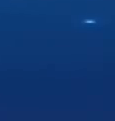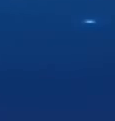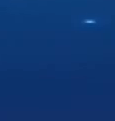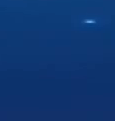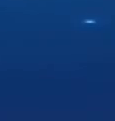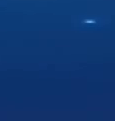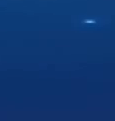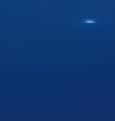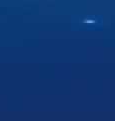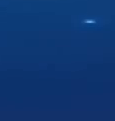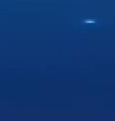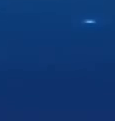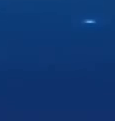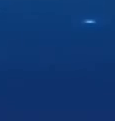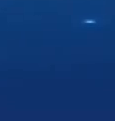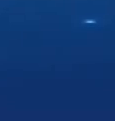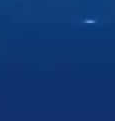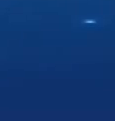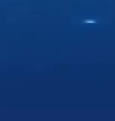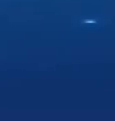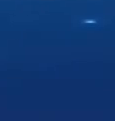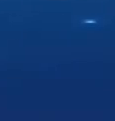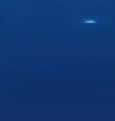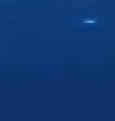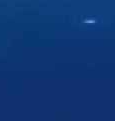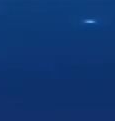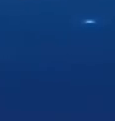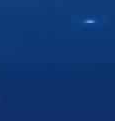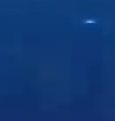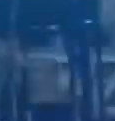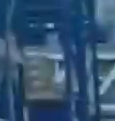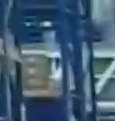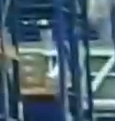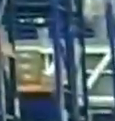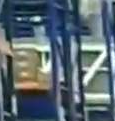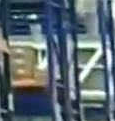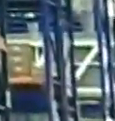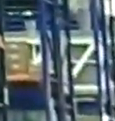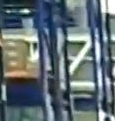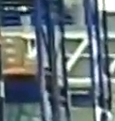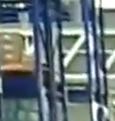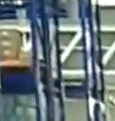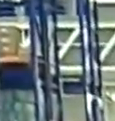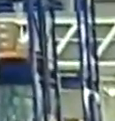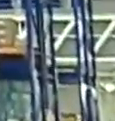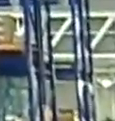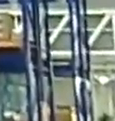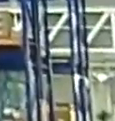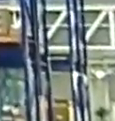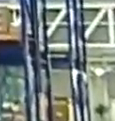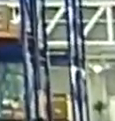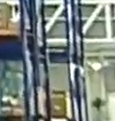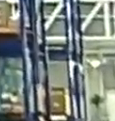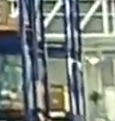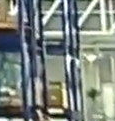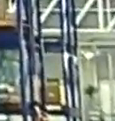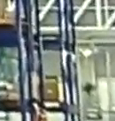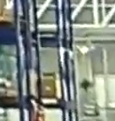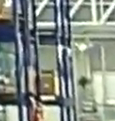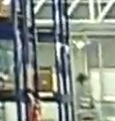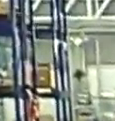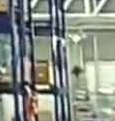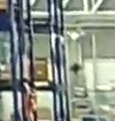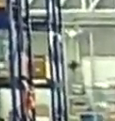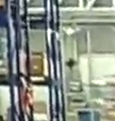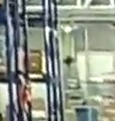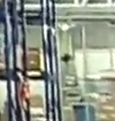años en el mercado, encargado de la distribución farmacéutica, como puede observar. De aquí distribuimos medicina